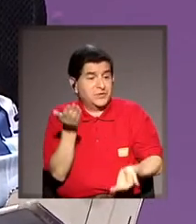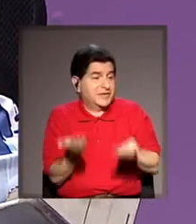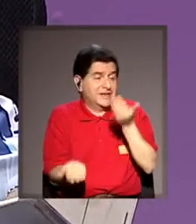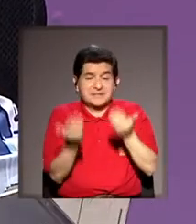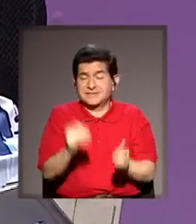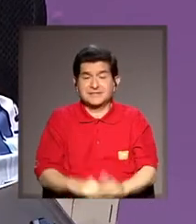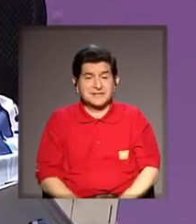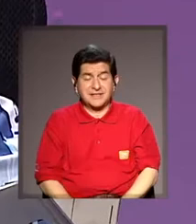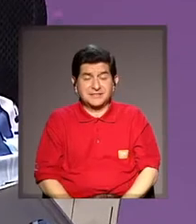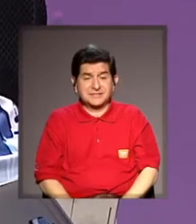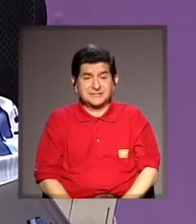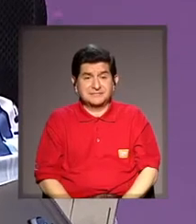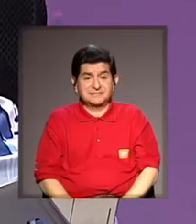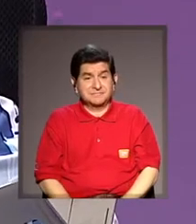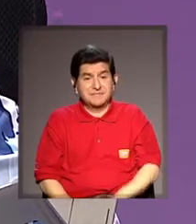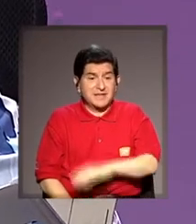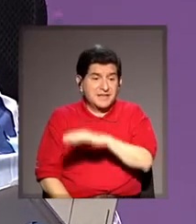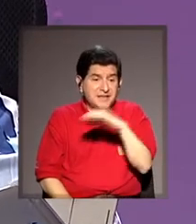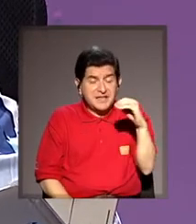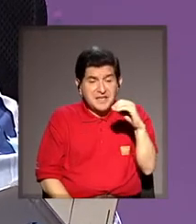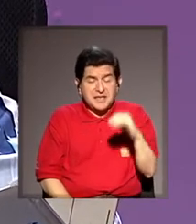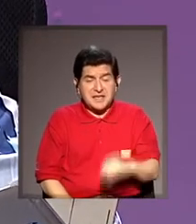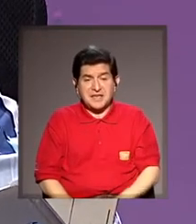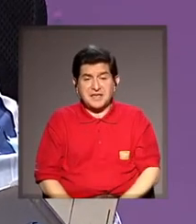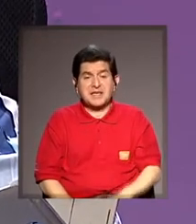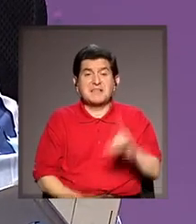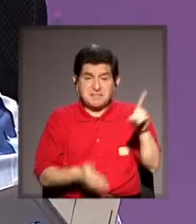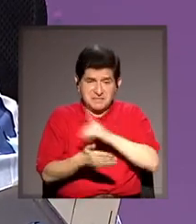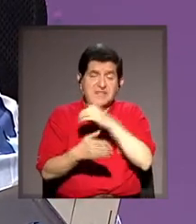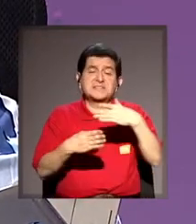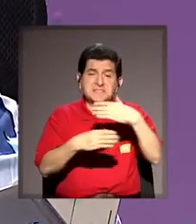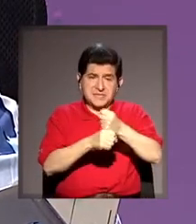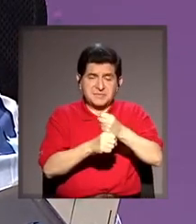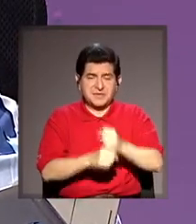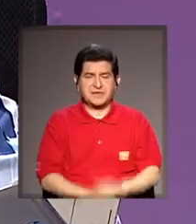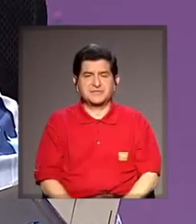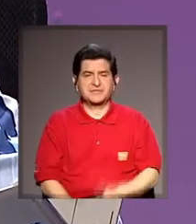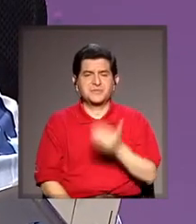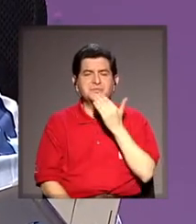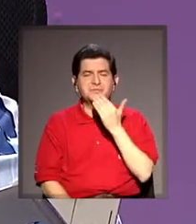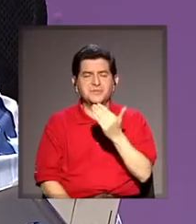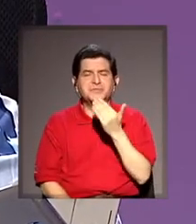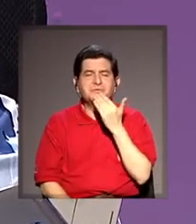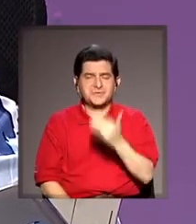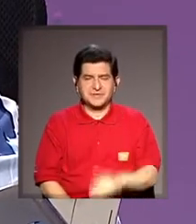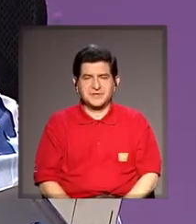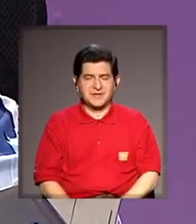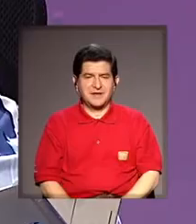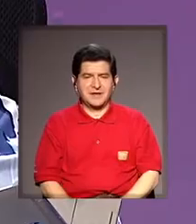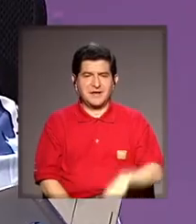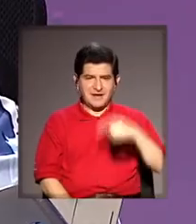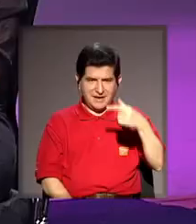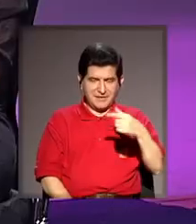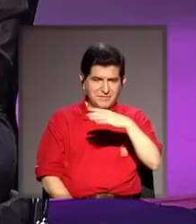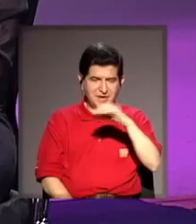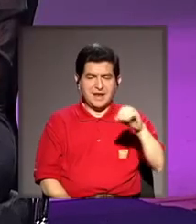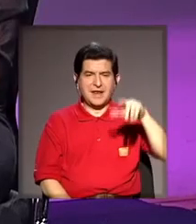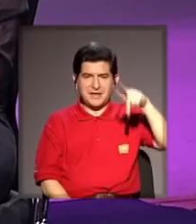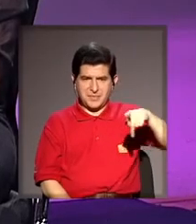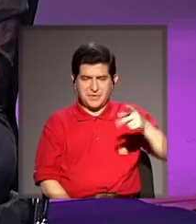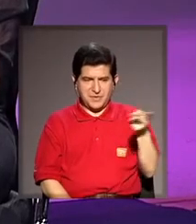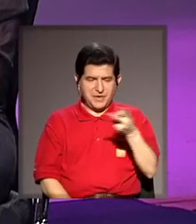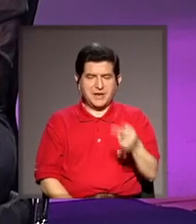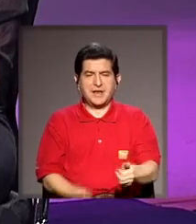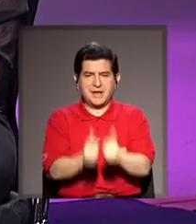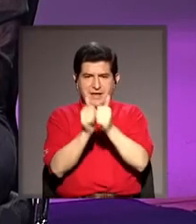conocen y podrían caer en discriminaciones quiero darle las gracias a gabriela y gracias a paulina